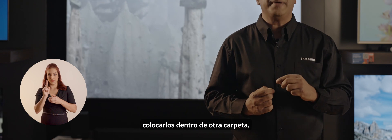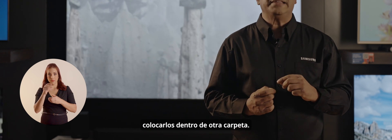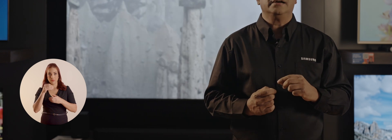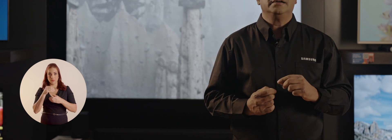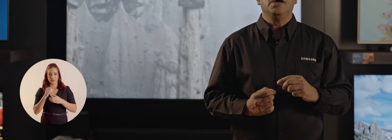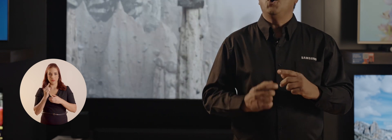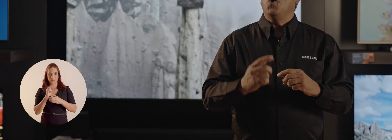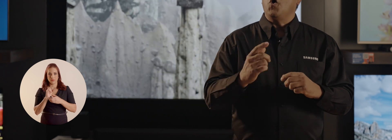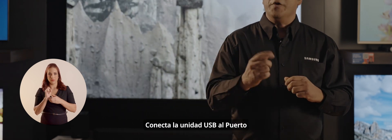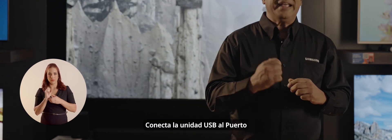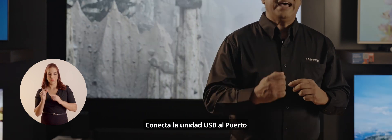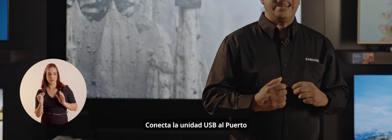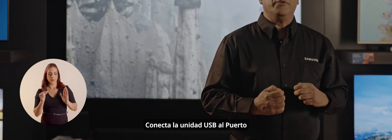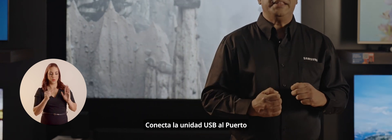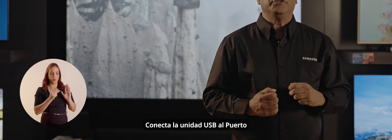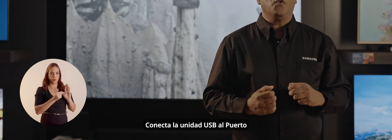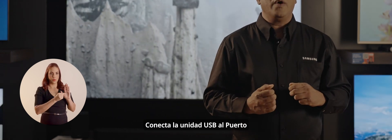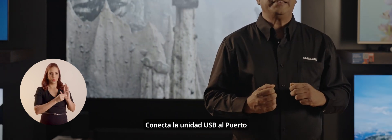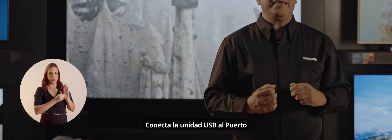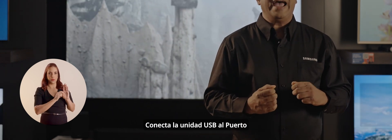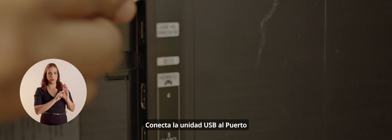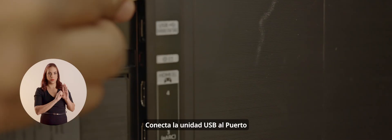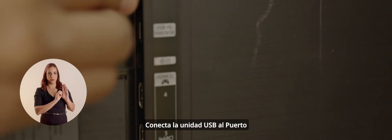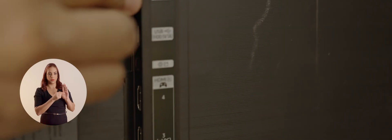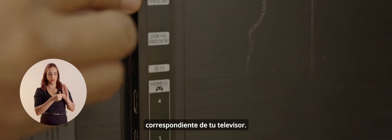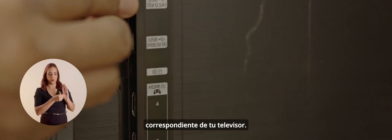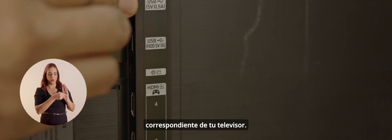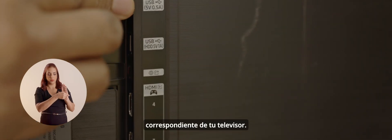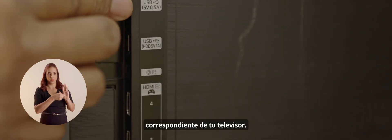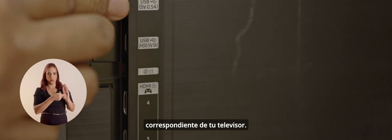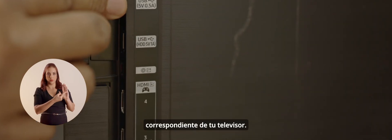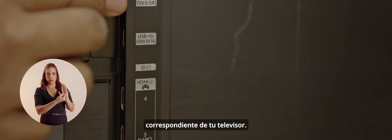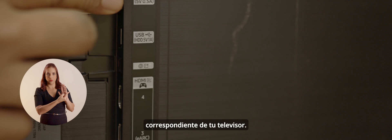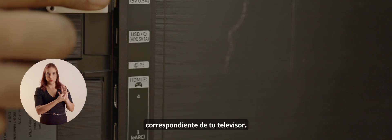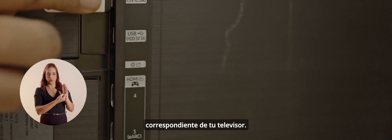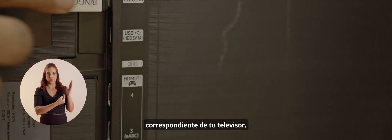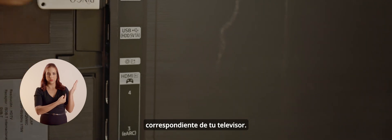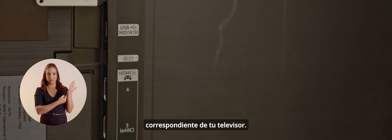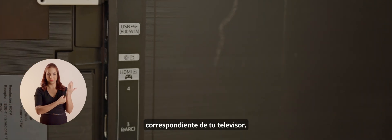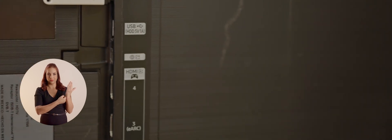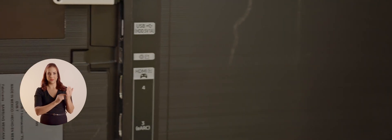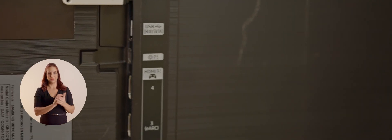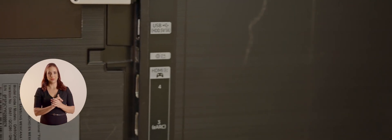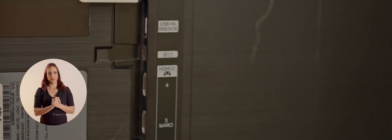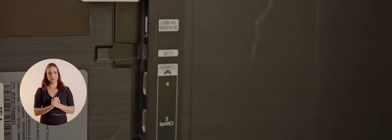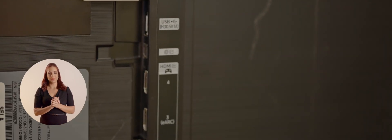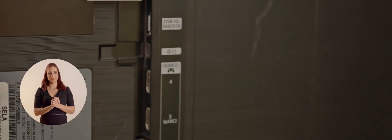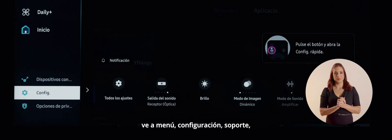otra carpeta. Conecta la unidad USB al puerto correspondiente de tu televisor.